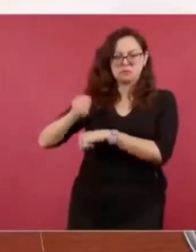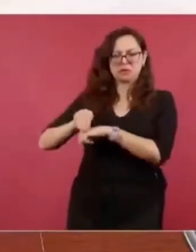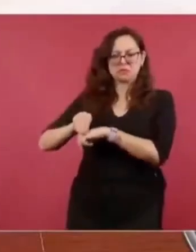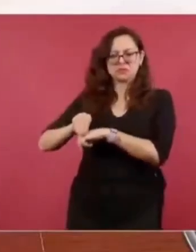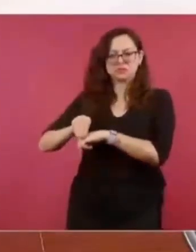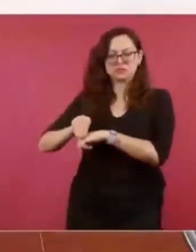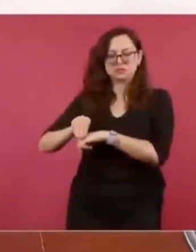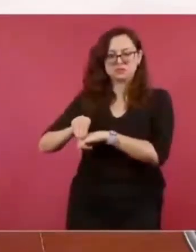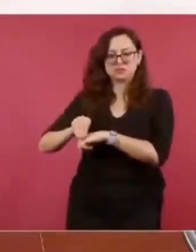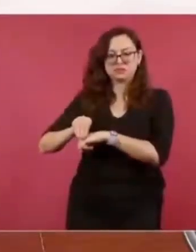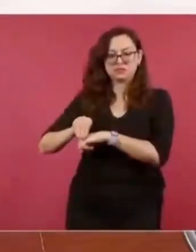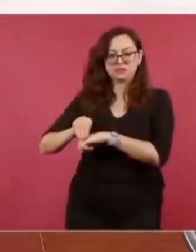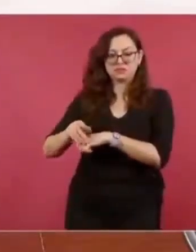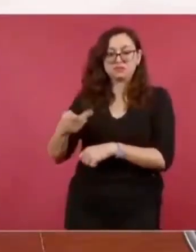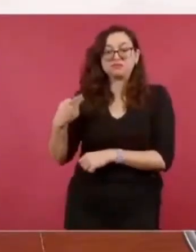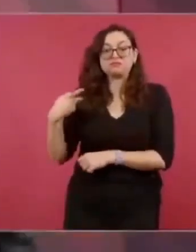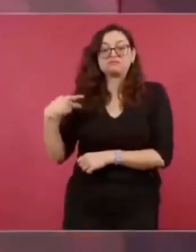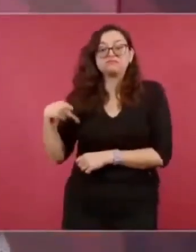apabullaba a Televisa.